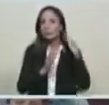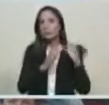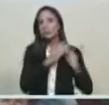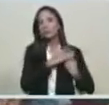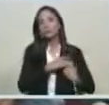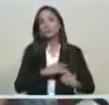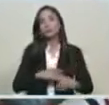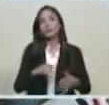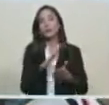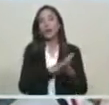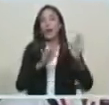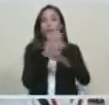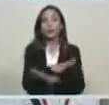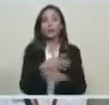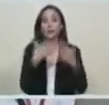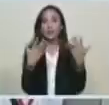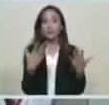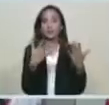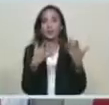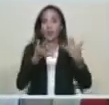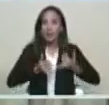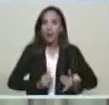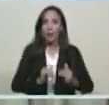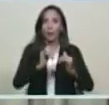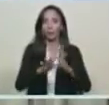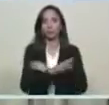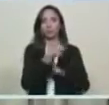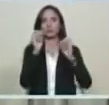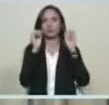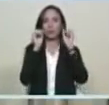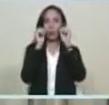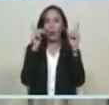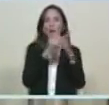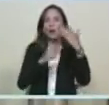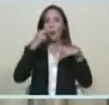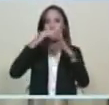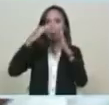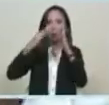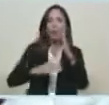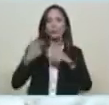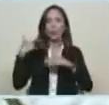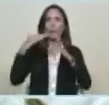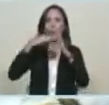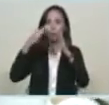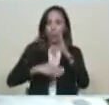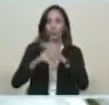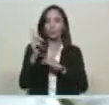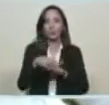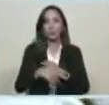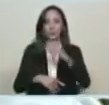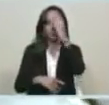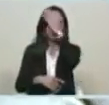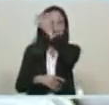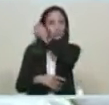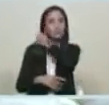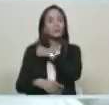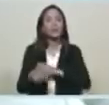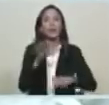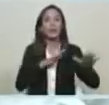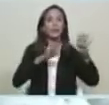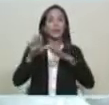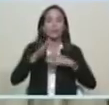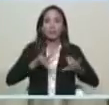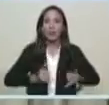la tuya tuvo 15 muchachos yo soy el menor también 15 muchachos